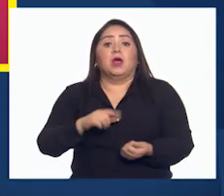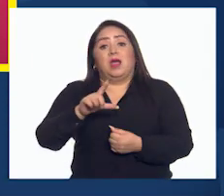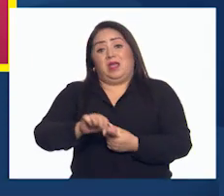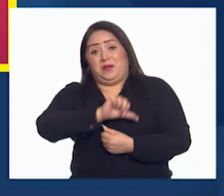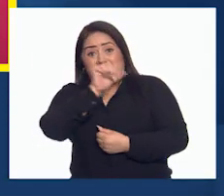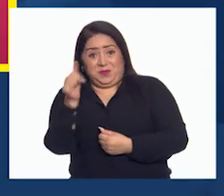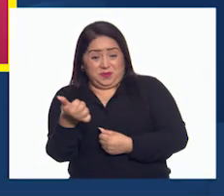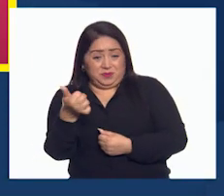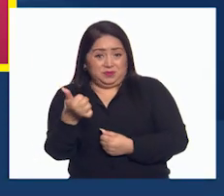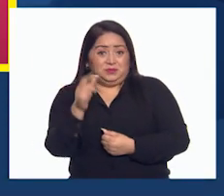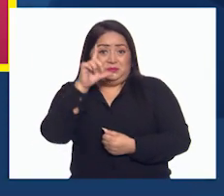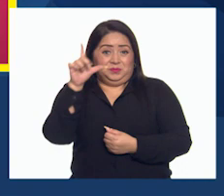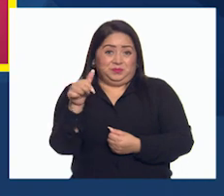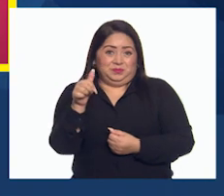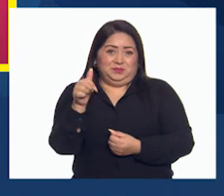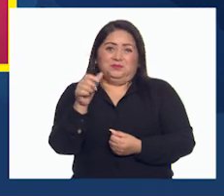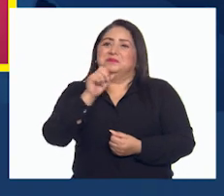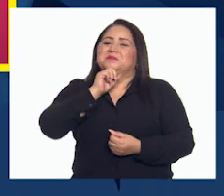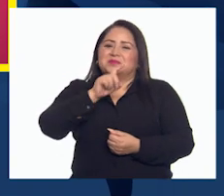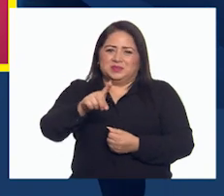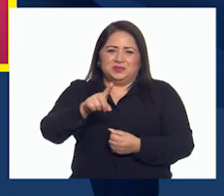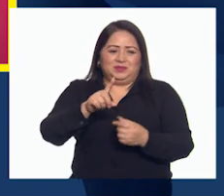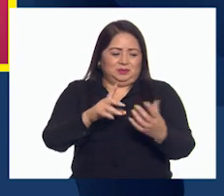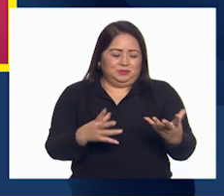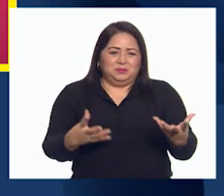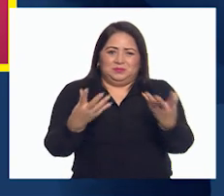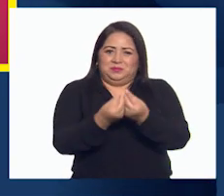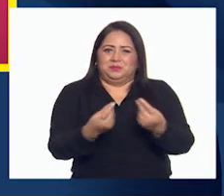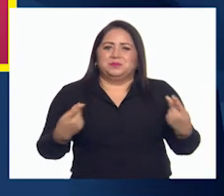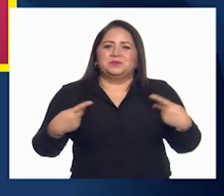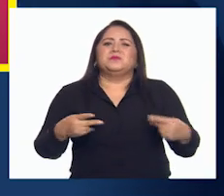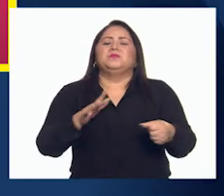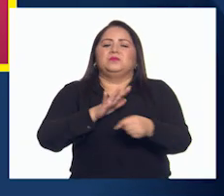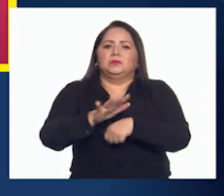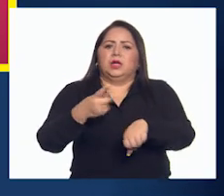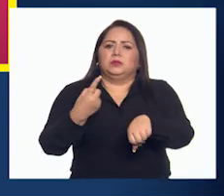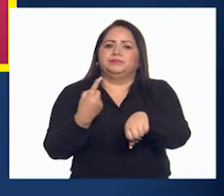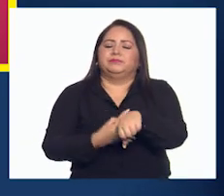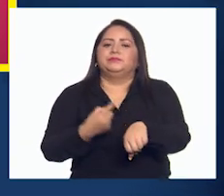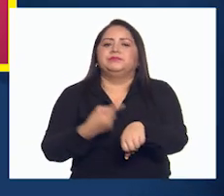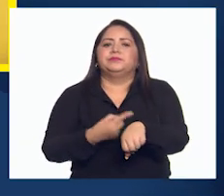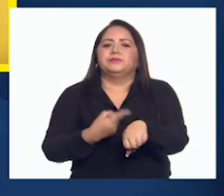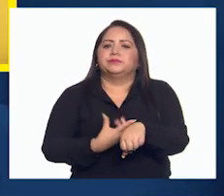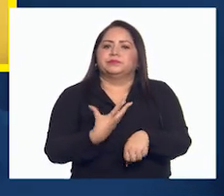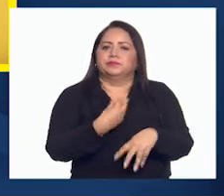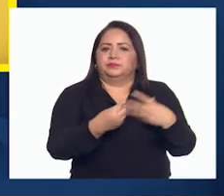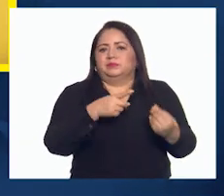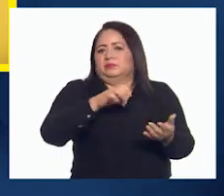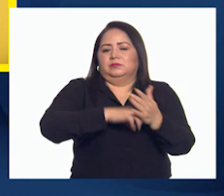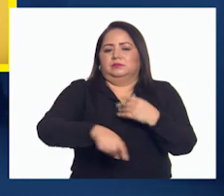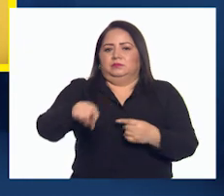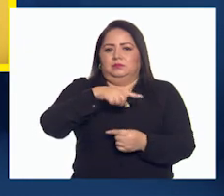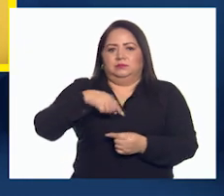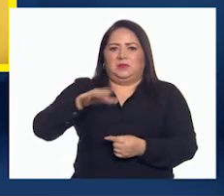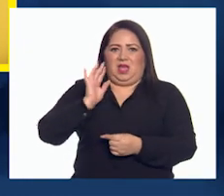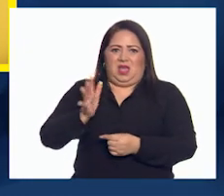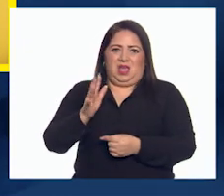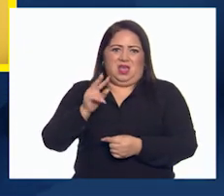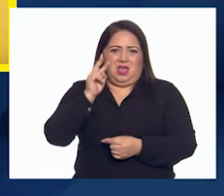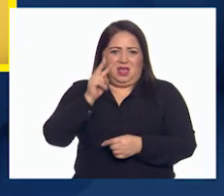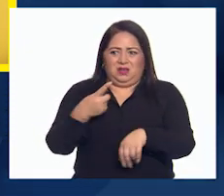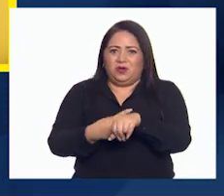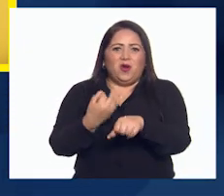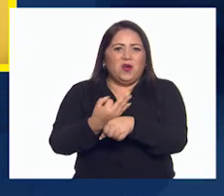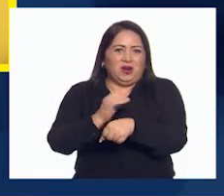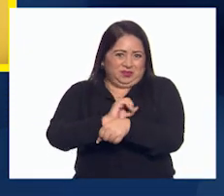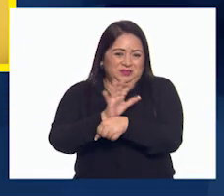otra que llegó y que transita junto con las personas son las enfermedades. A nosotros, que nos ha tocado vivir una